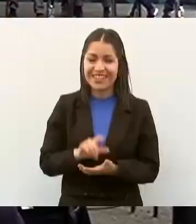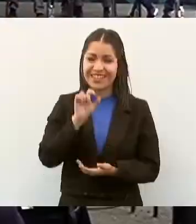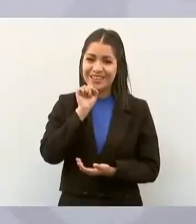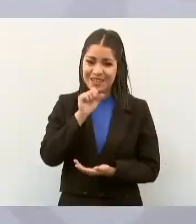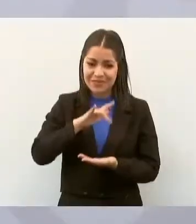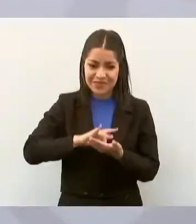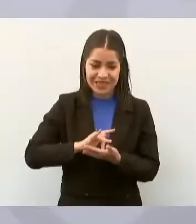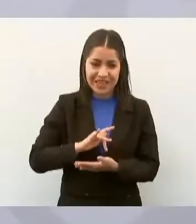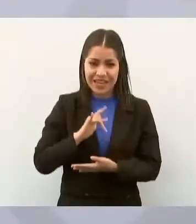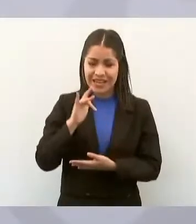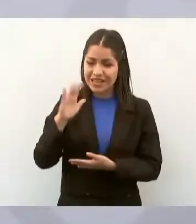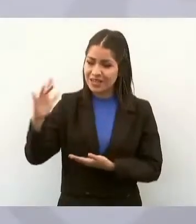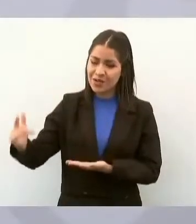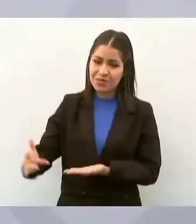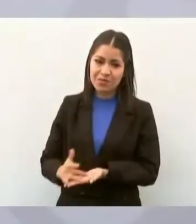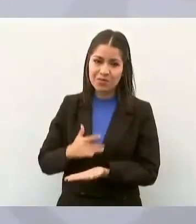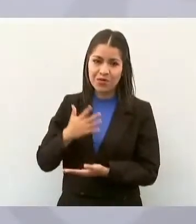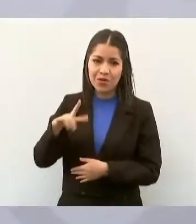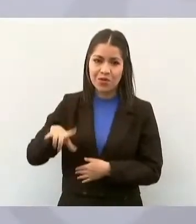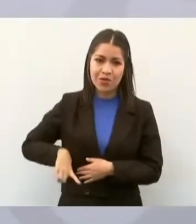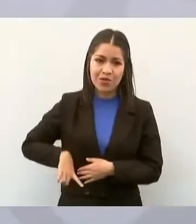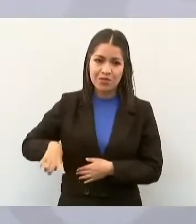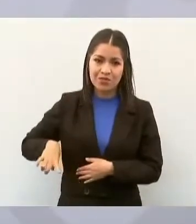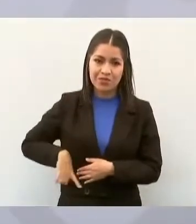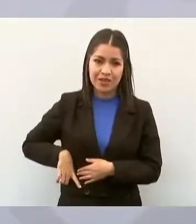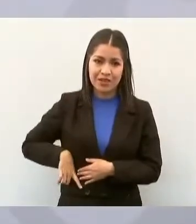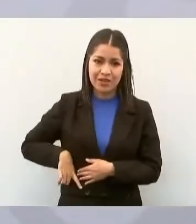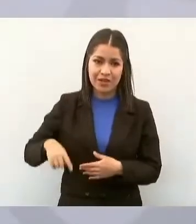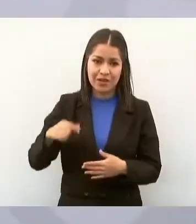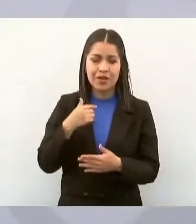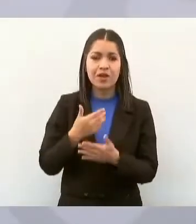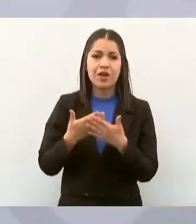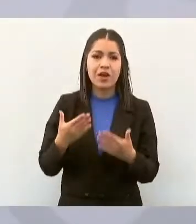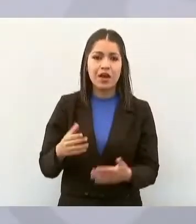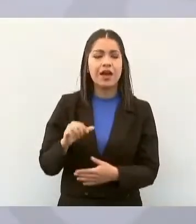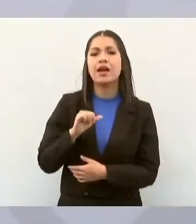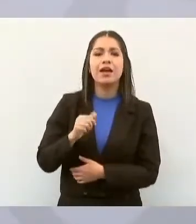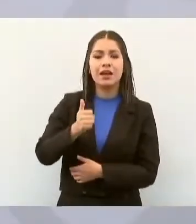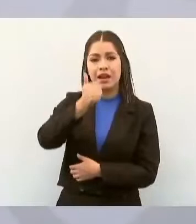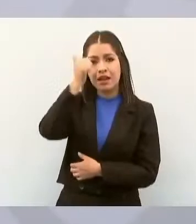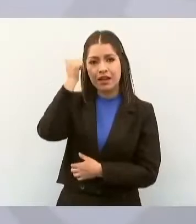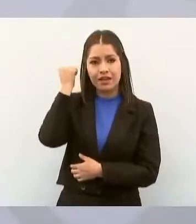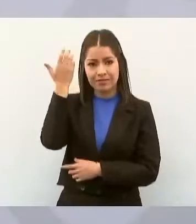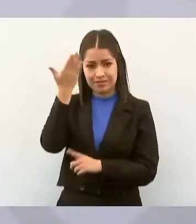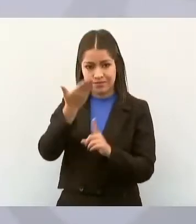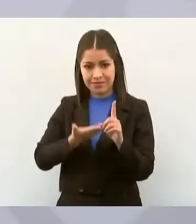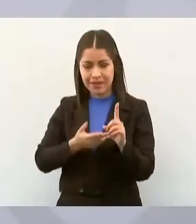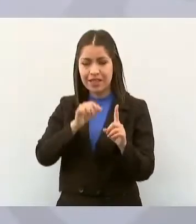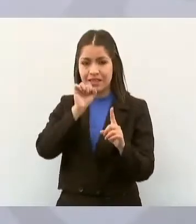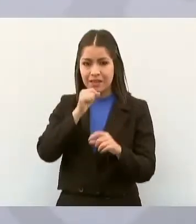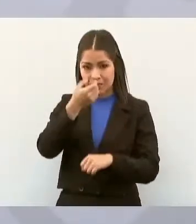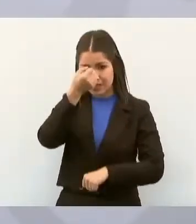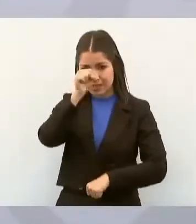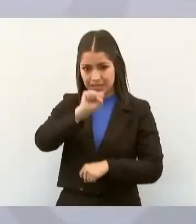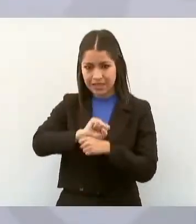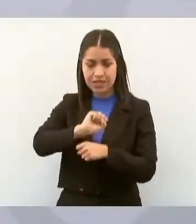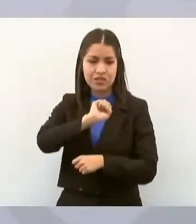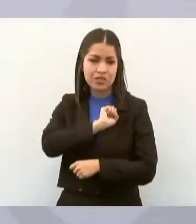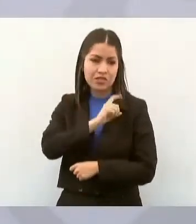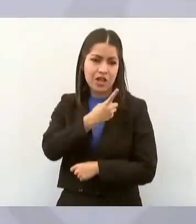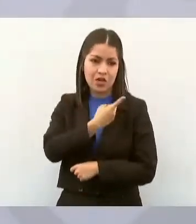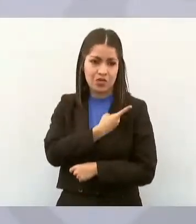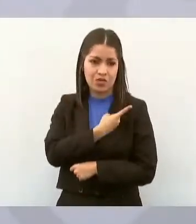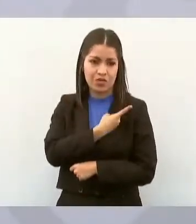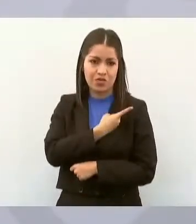Agradezco el apoyo al señor gobernador, maestro Alfredo Ramírez Bedoya, al secretario de Salud,